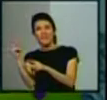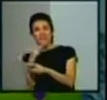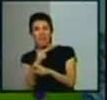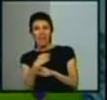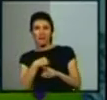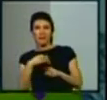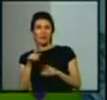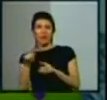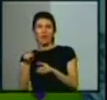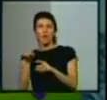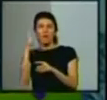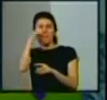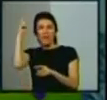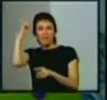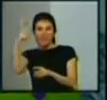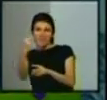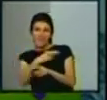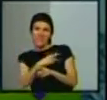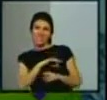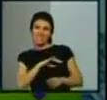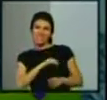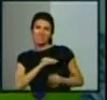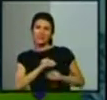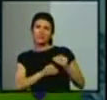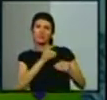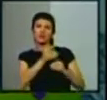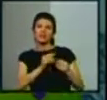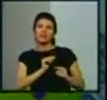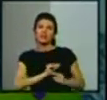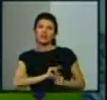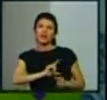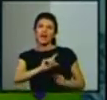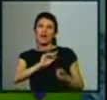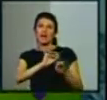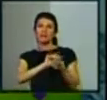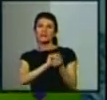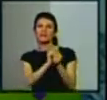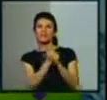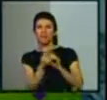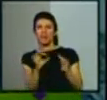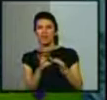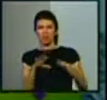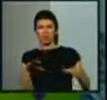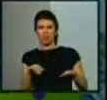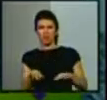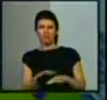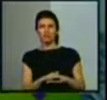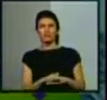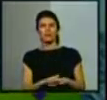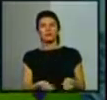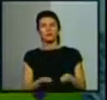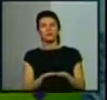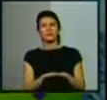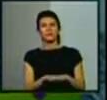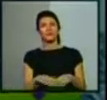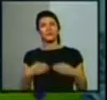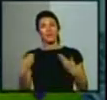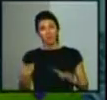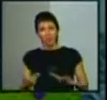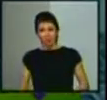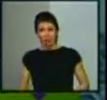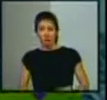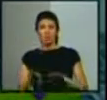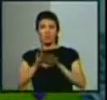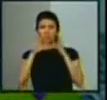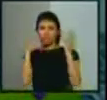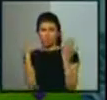chileno y de cómo se había llevado adelante la transición a la democracia. Mientras todo el mundo y las plataformas digitales comienzan